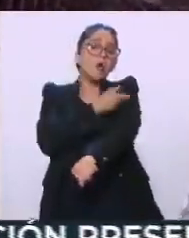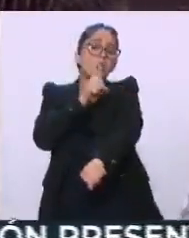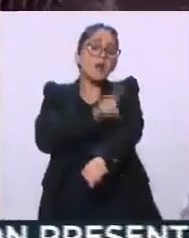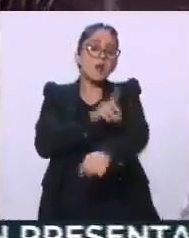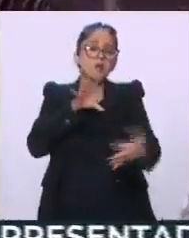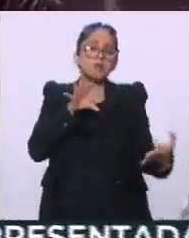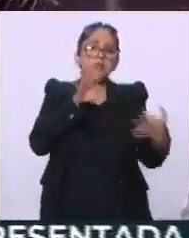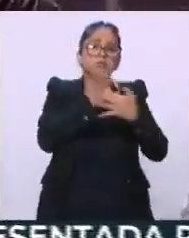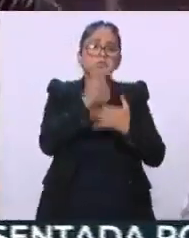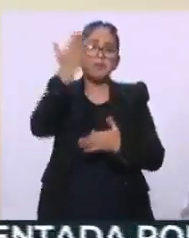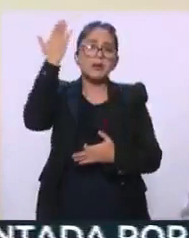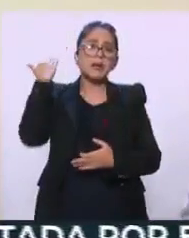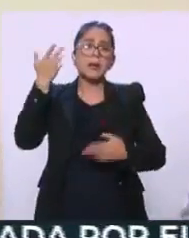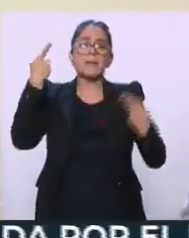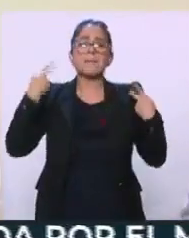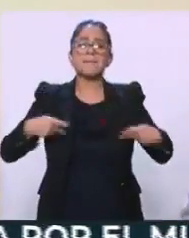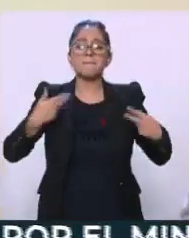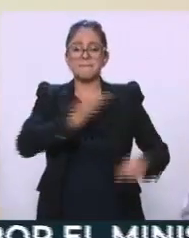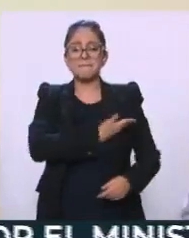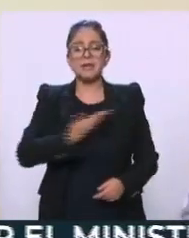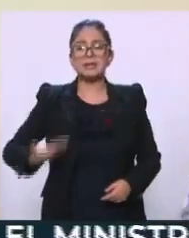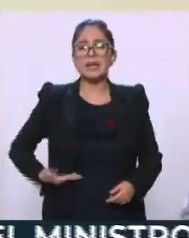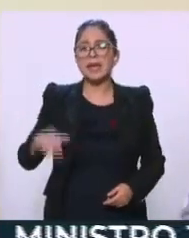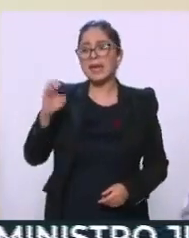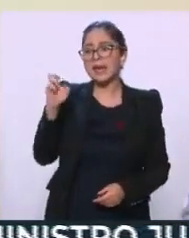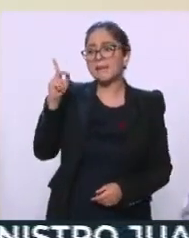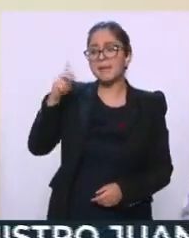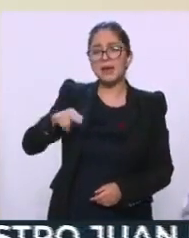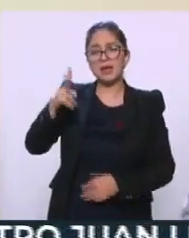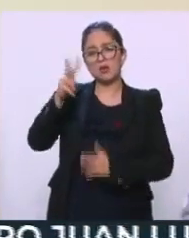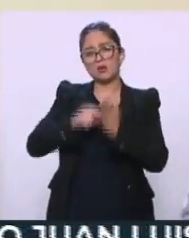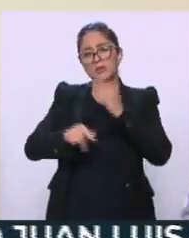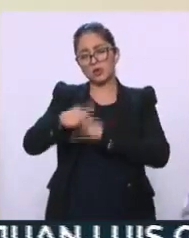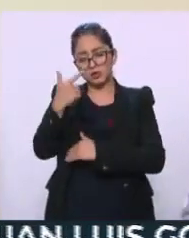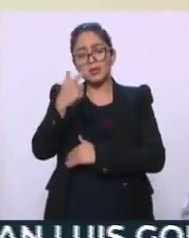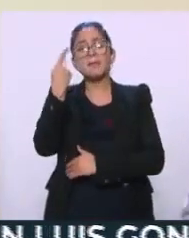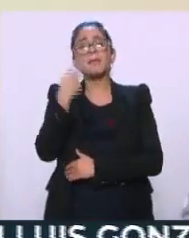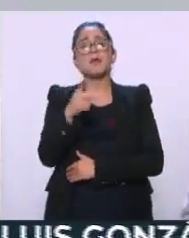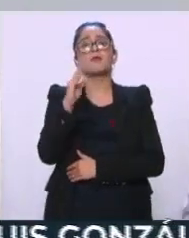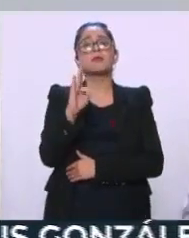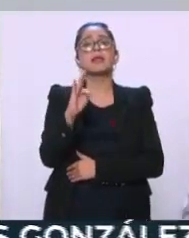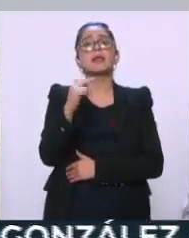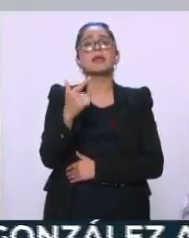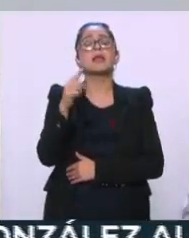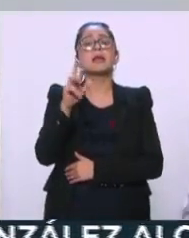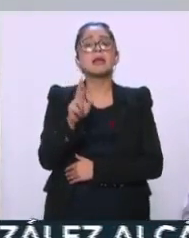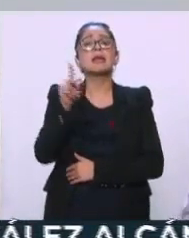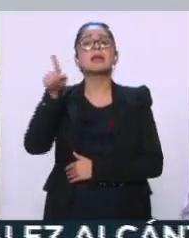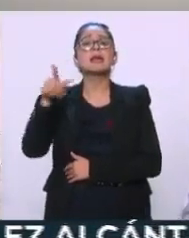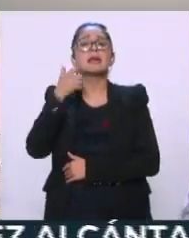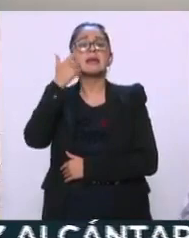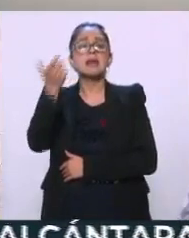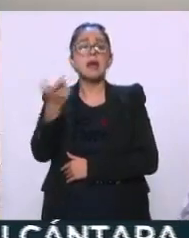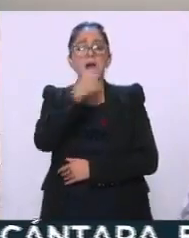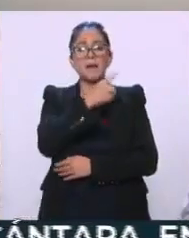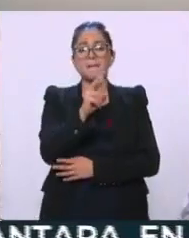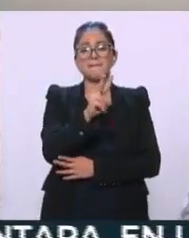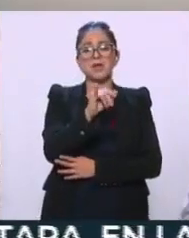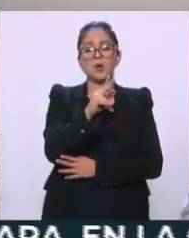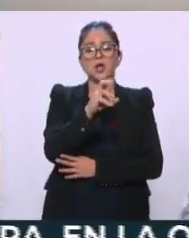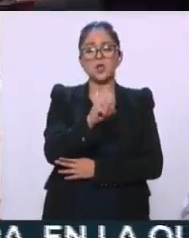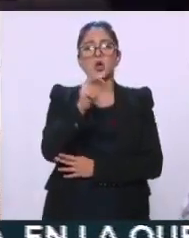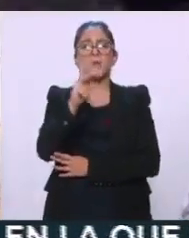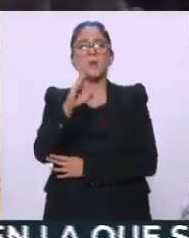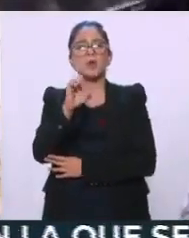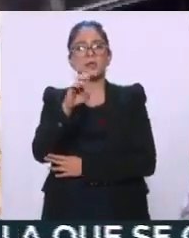campaña presidencial en 2012. Sin embargo, la Fiscalía General de la República solicitó vincularlo a proceso, dado que en